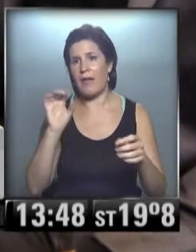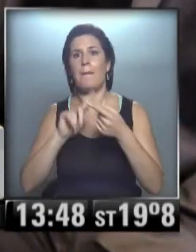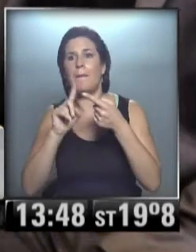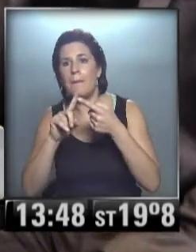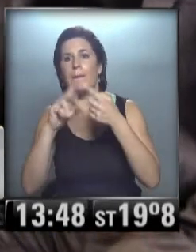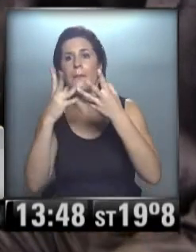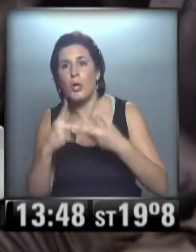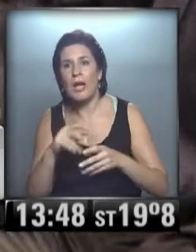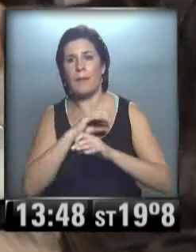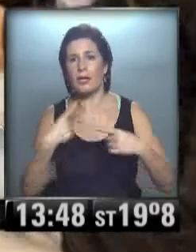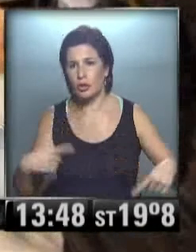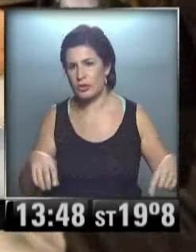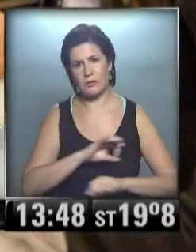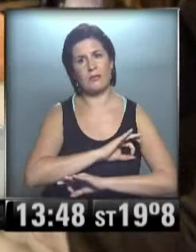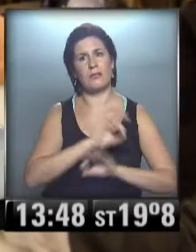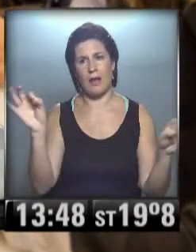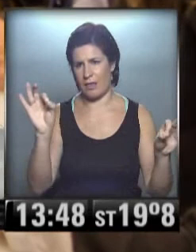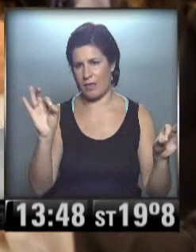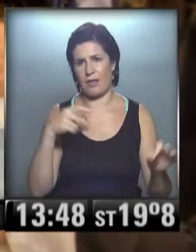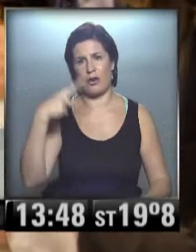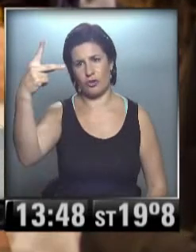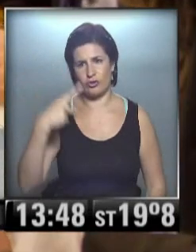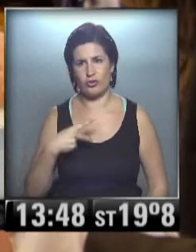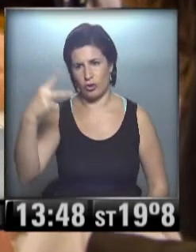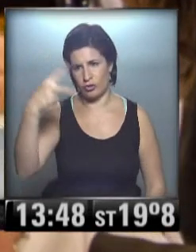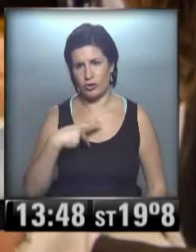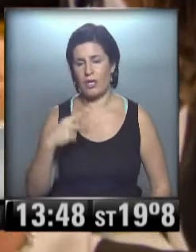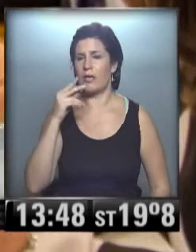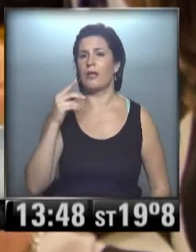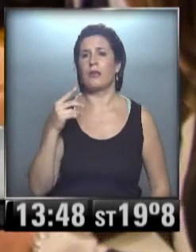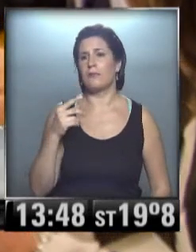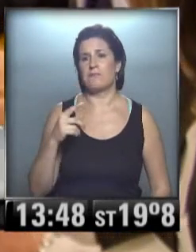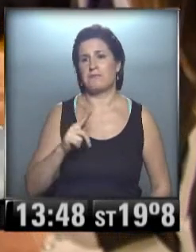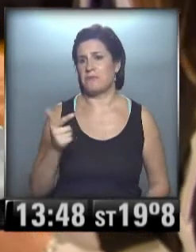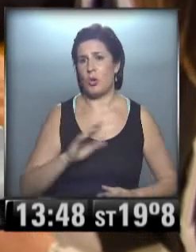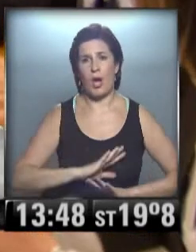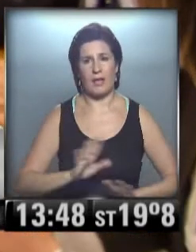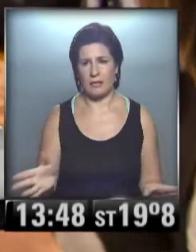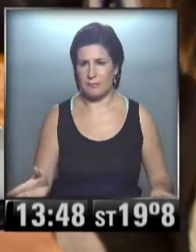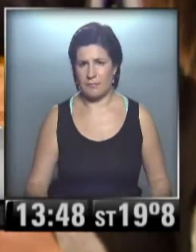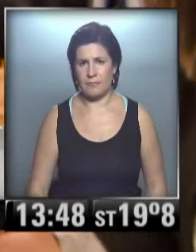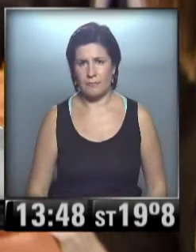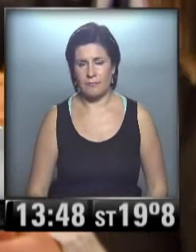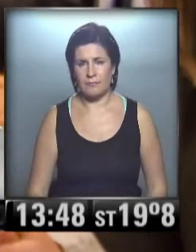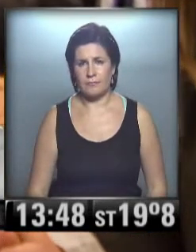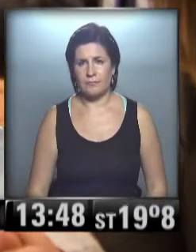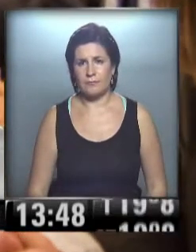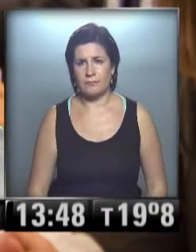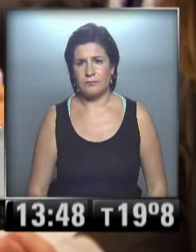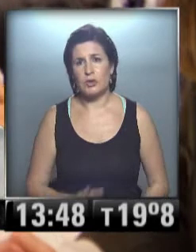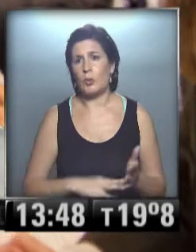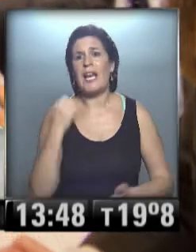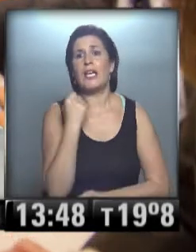programa consensuado, acordado y menos todavía impuesto en lo que respecta a la política